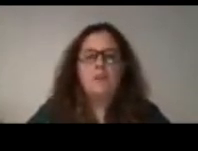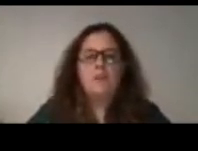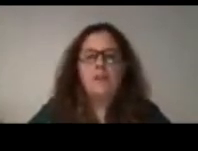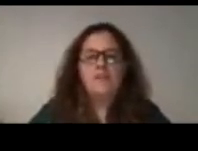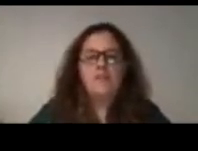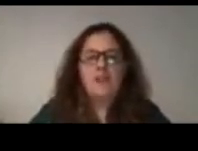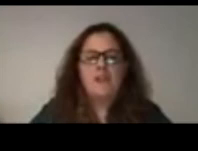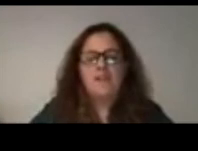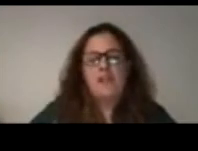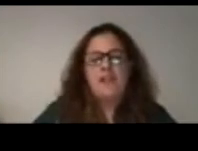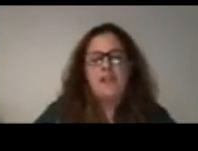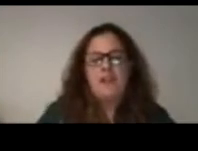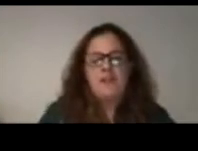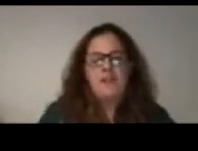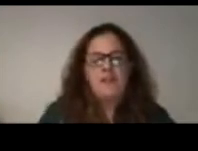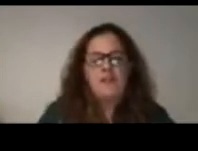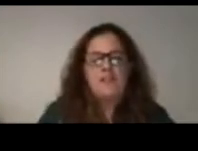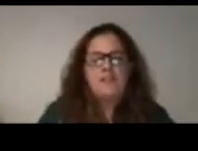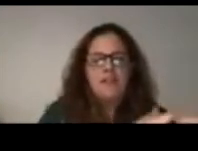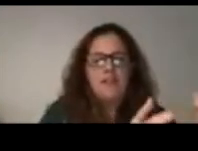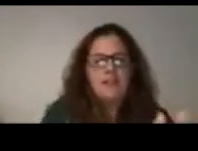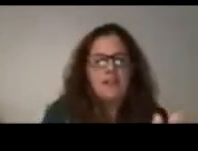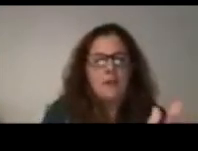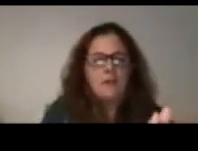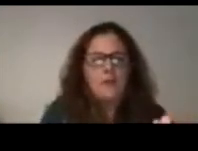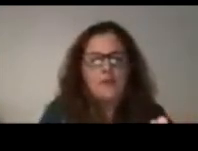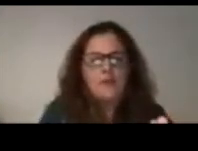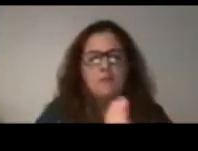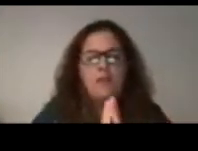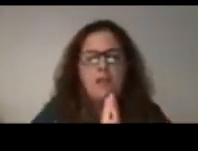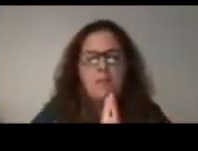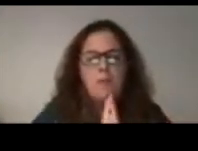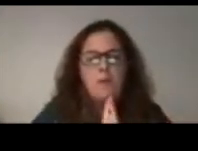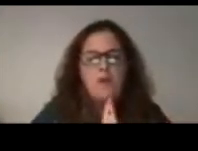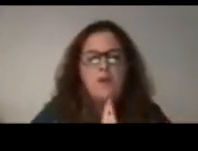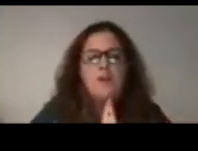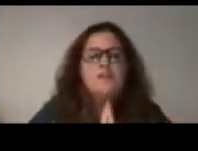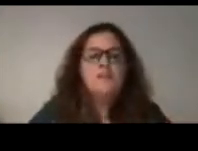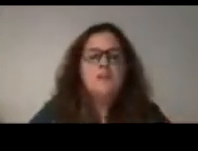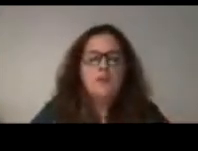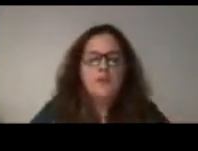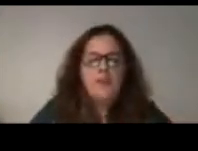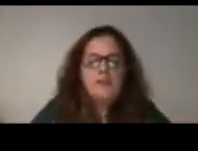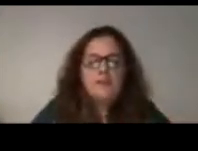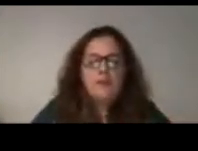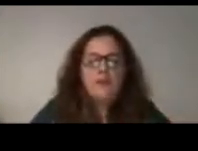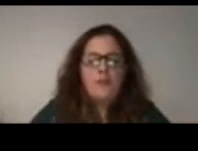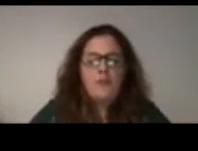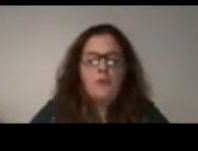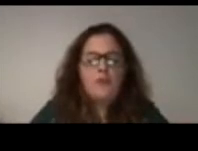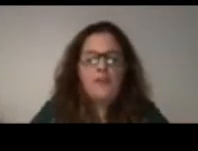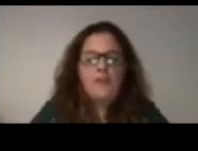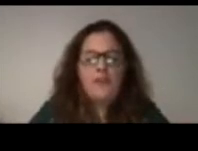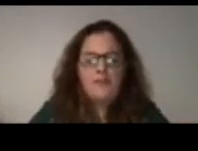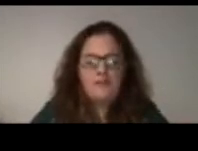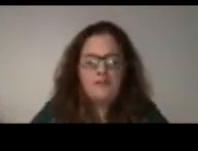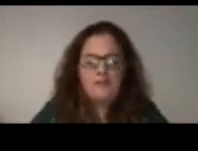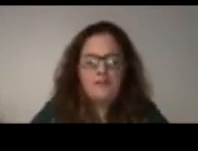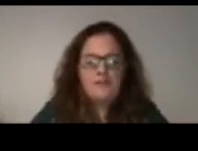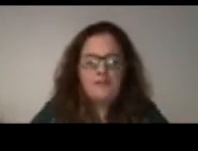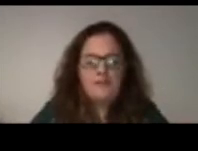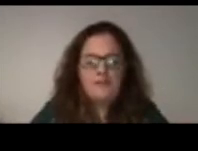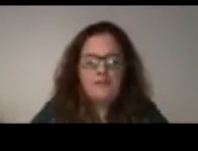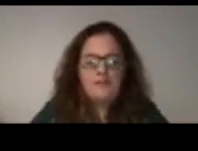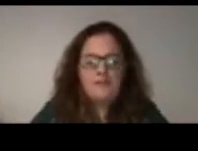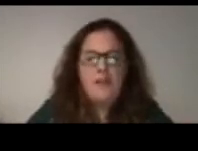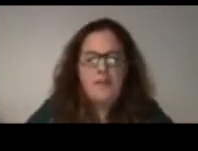respuesta que hay en las distintas opciones. Por ejemplo, si una autoridad